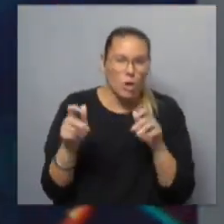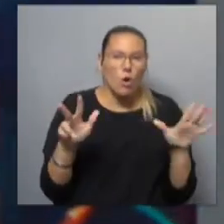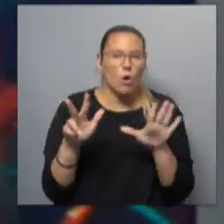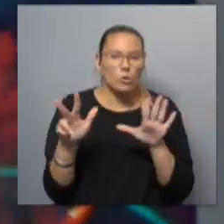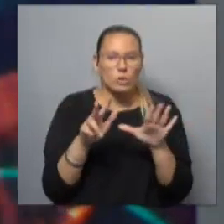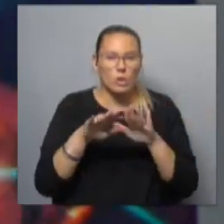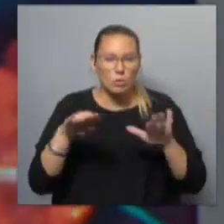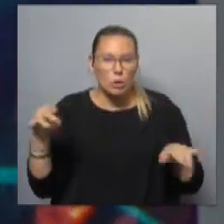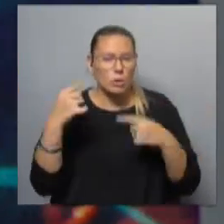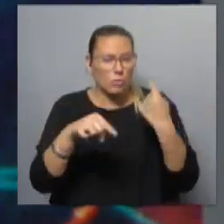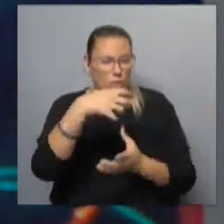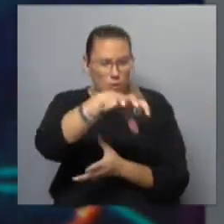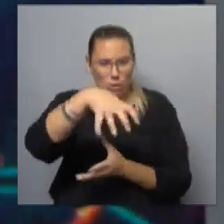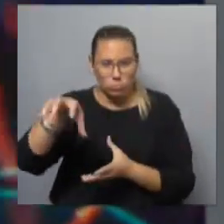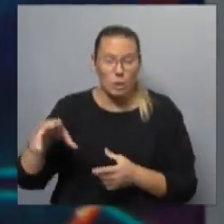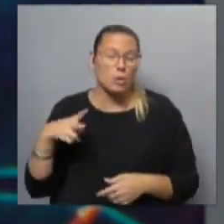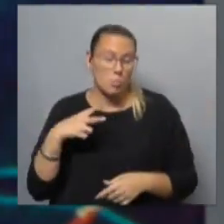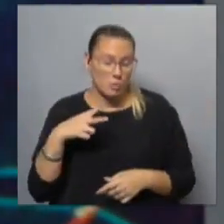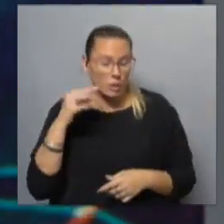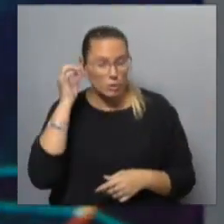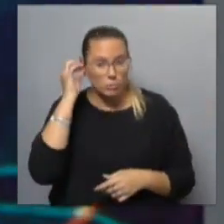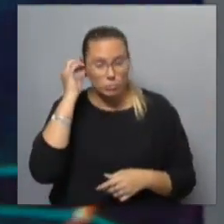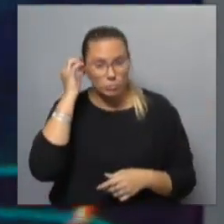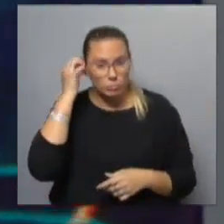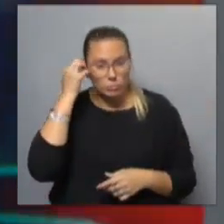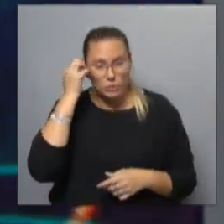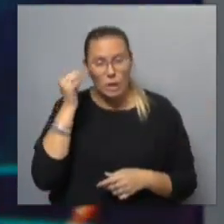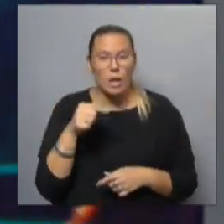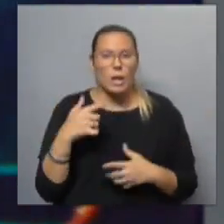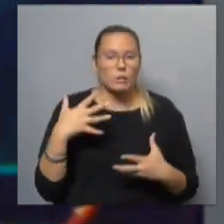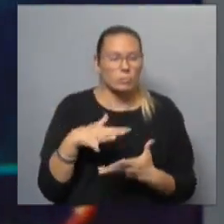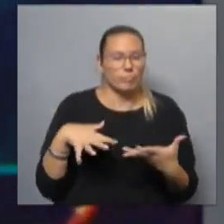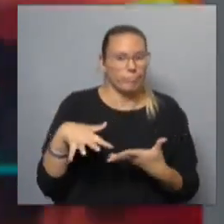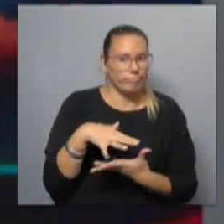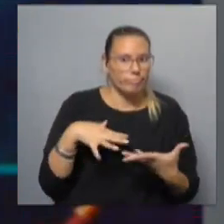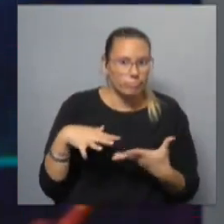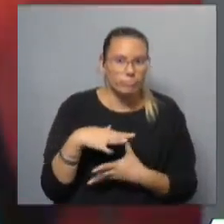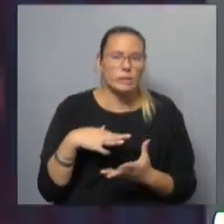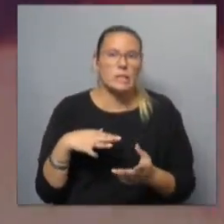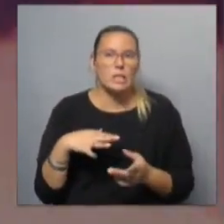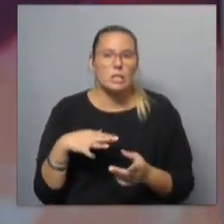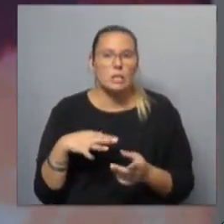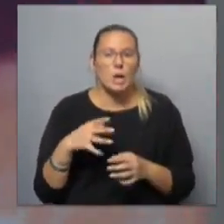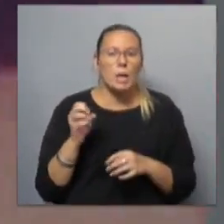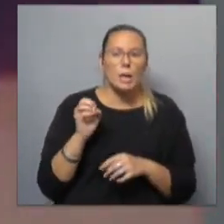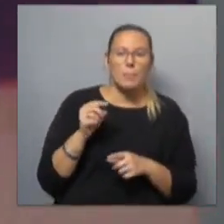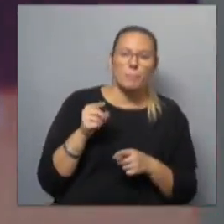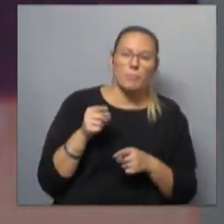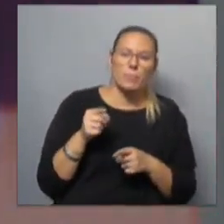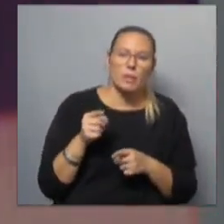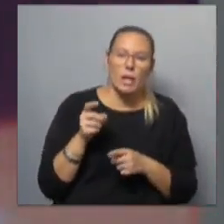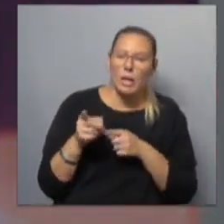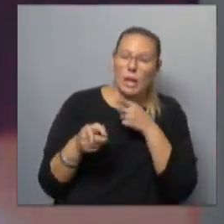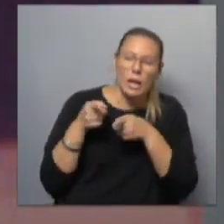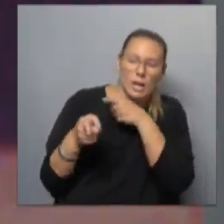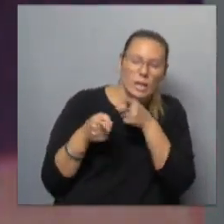con distintos rubros de actividad del sector privado. Bueno, esto generó muchas reacciones, ¿no? Hay críticas desde, digamos,